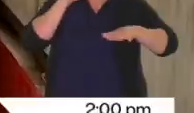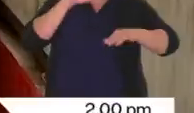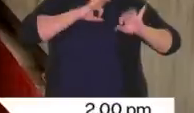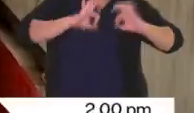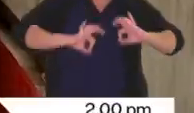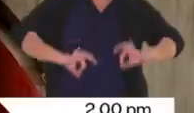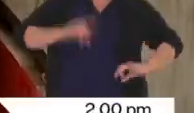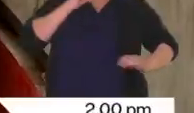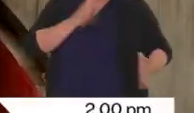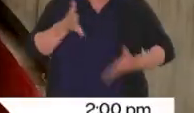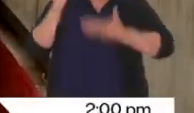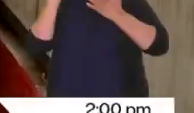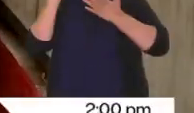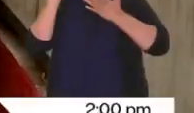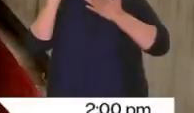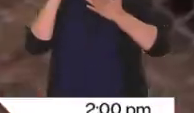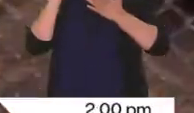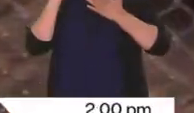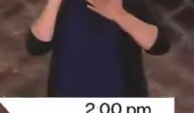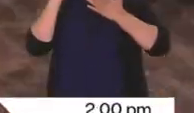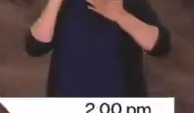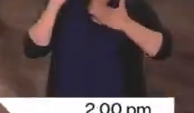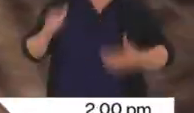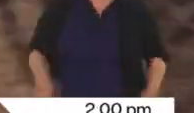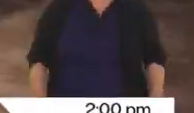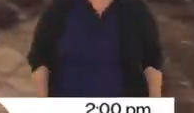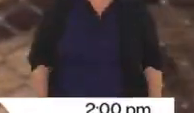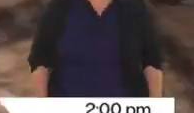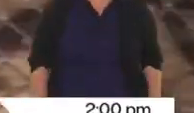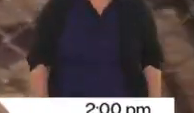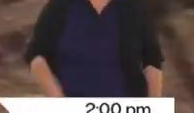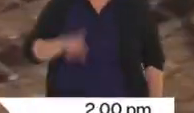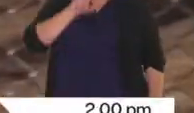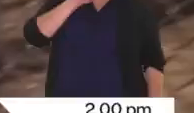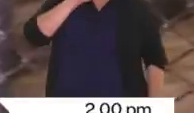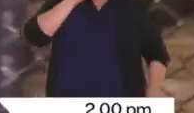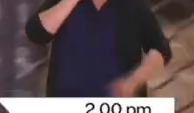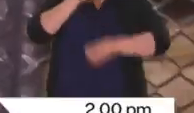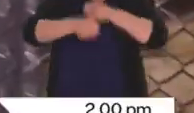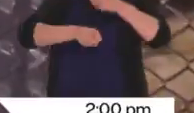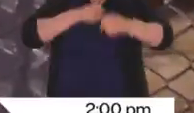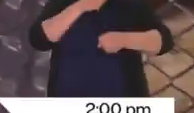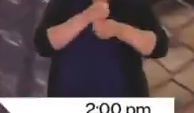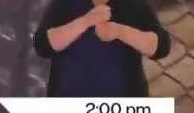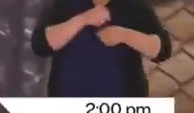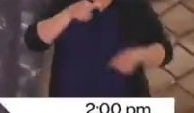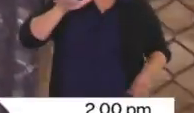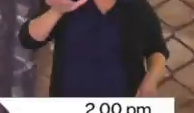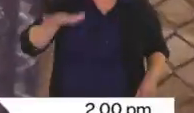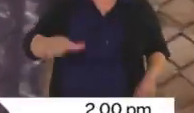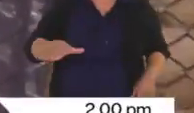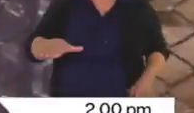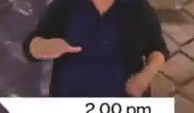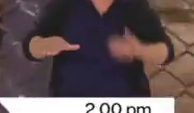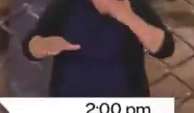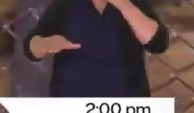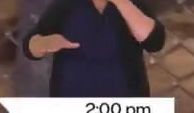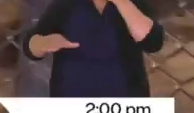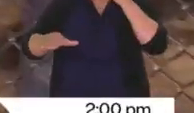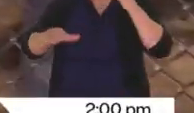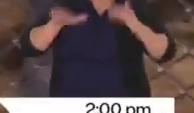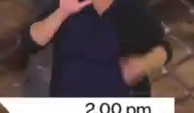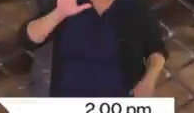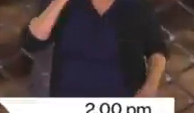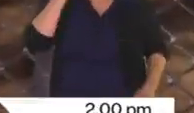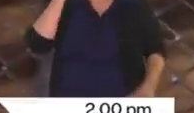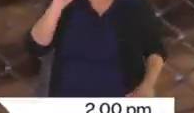se unió la fuerza aérea colombiana tiene 6 años pero su contextura no es la de un jaguar normal esta hembra fue rescatada de